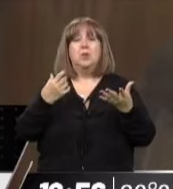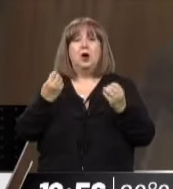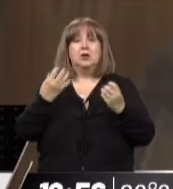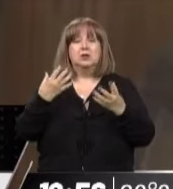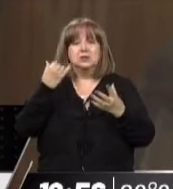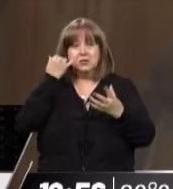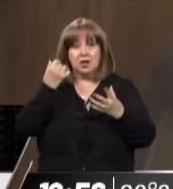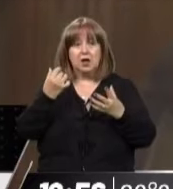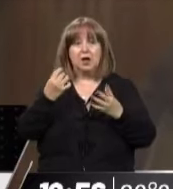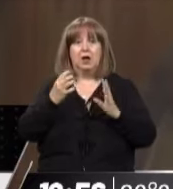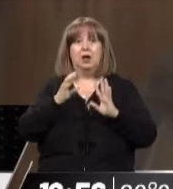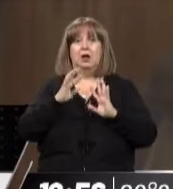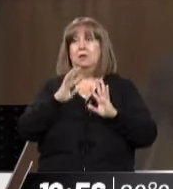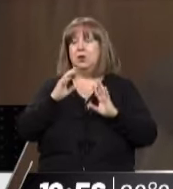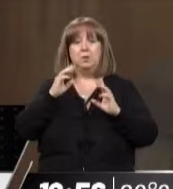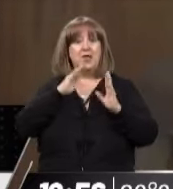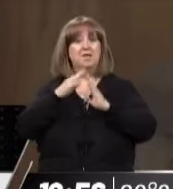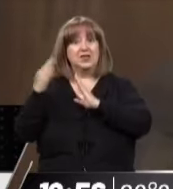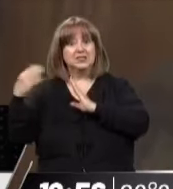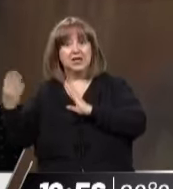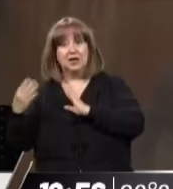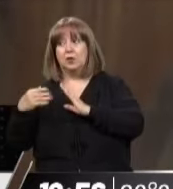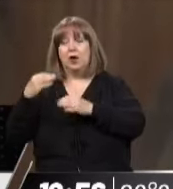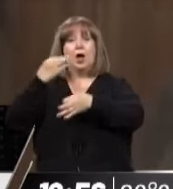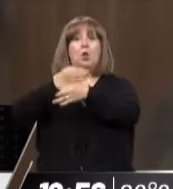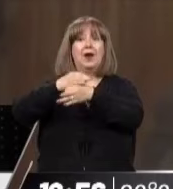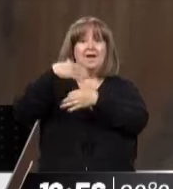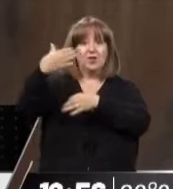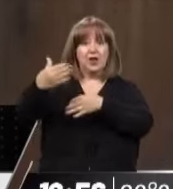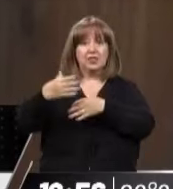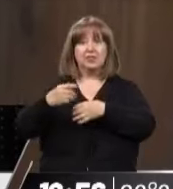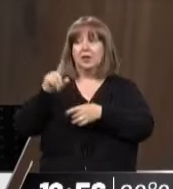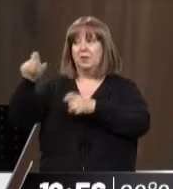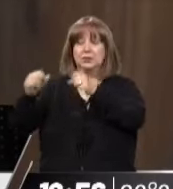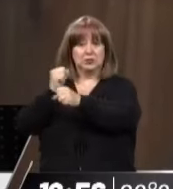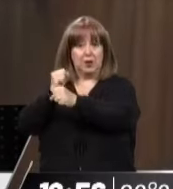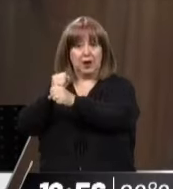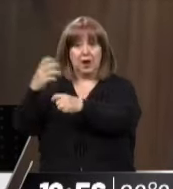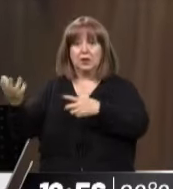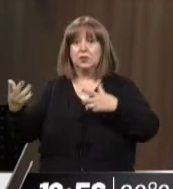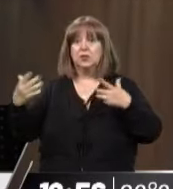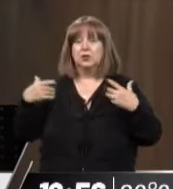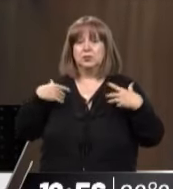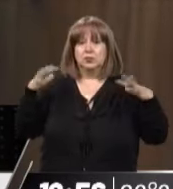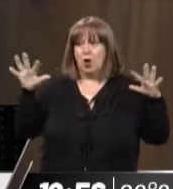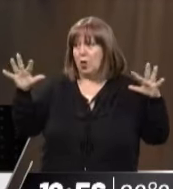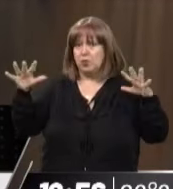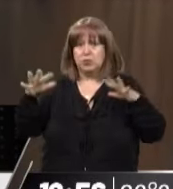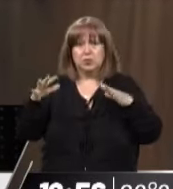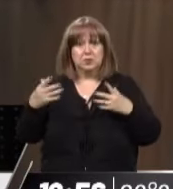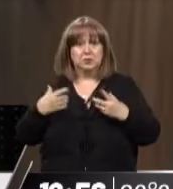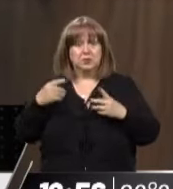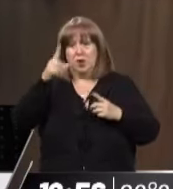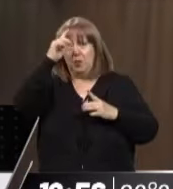policías este que sí vecinos y demás Hay una escuela enfrente había gente trabajando que se arrimaba todo el mundo lo queremos